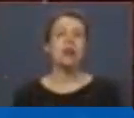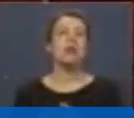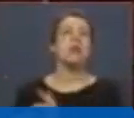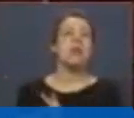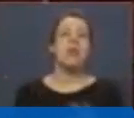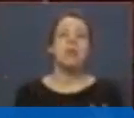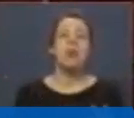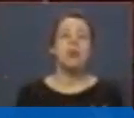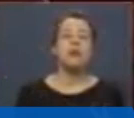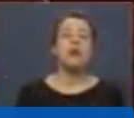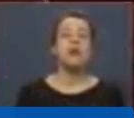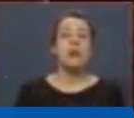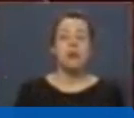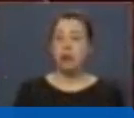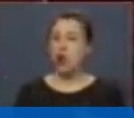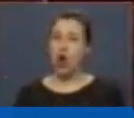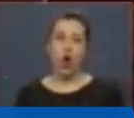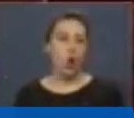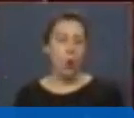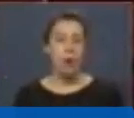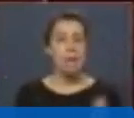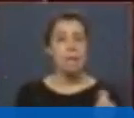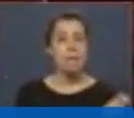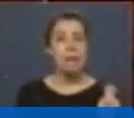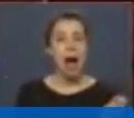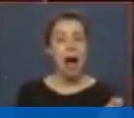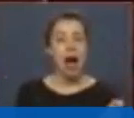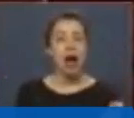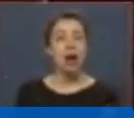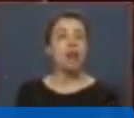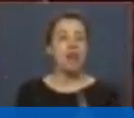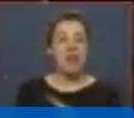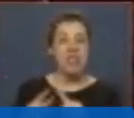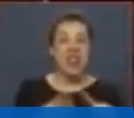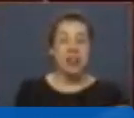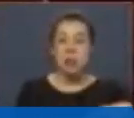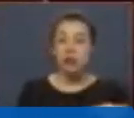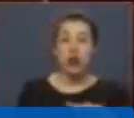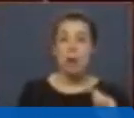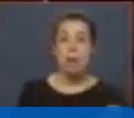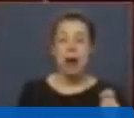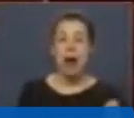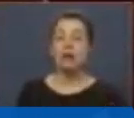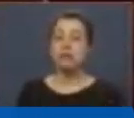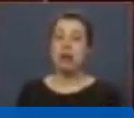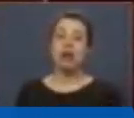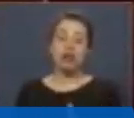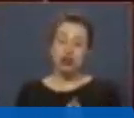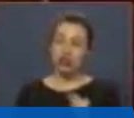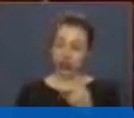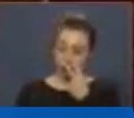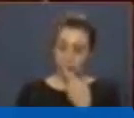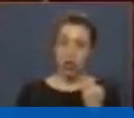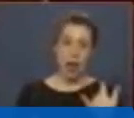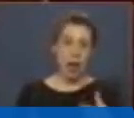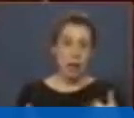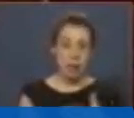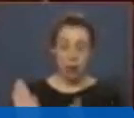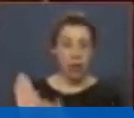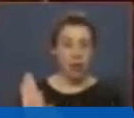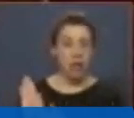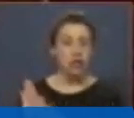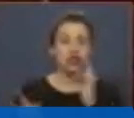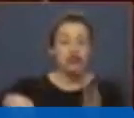consecuencia de los constantes incumplimientos en el pago por parte de variados municipios, no puedo menos que valorar sobremanera este